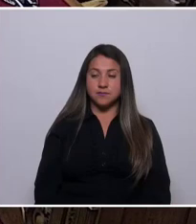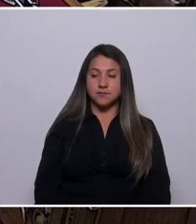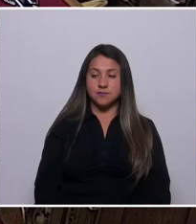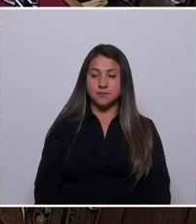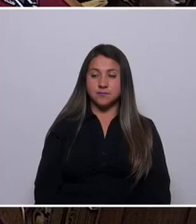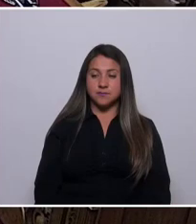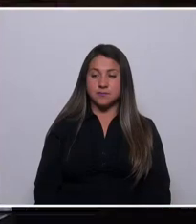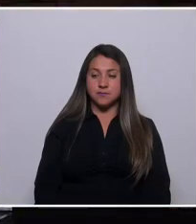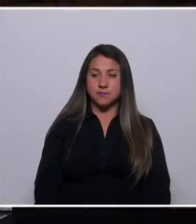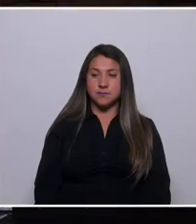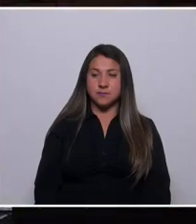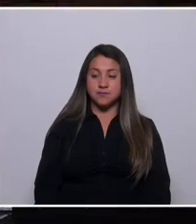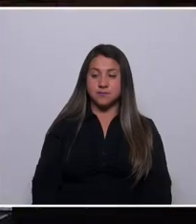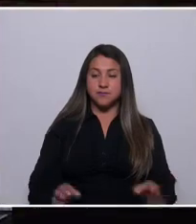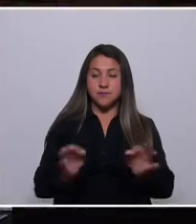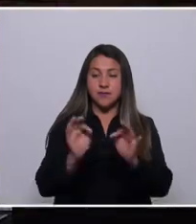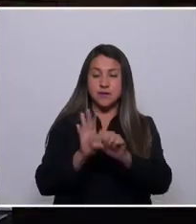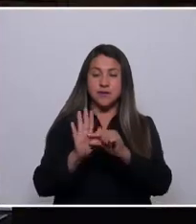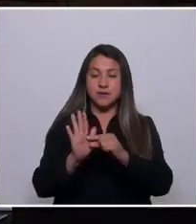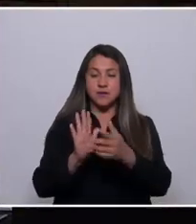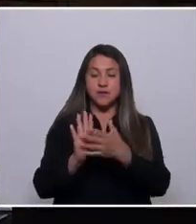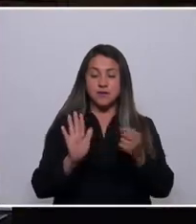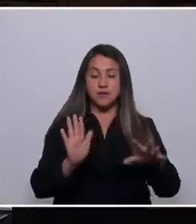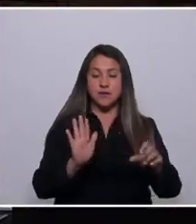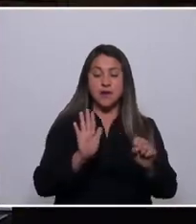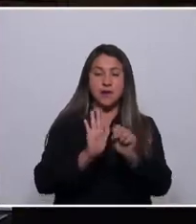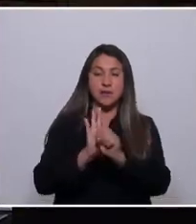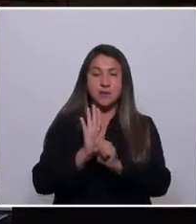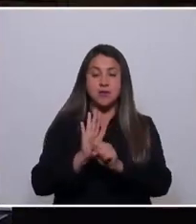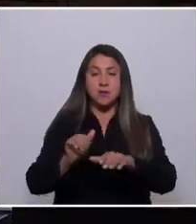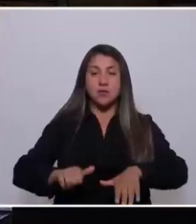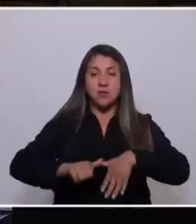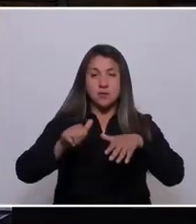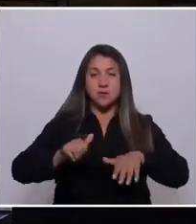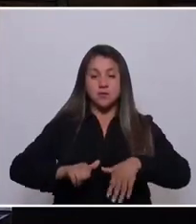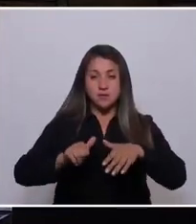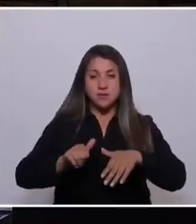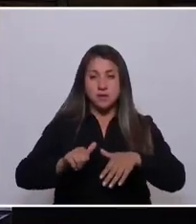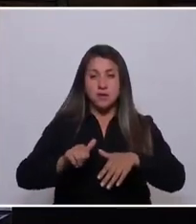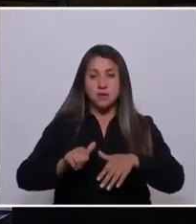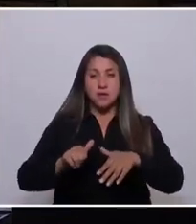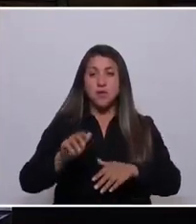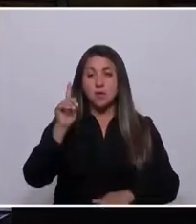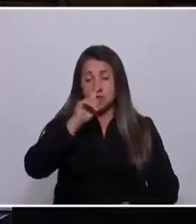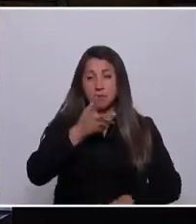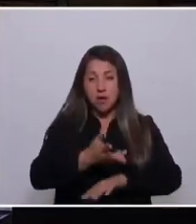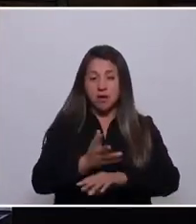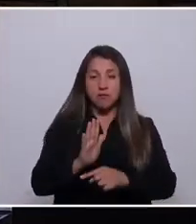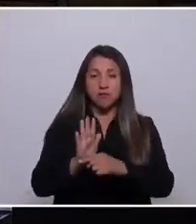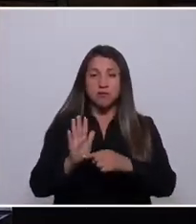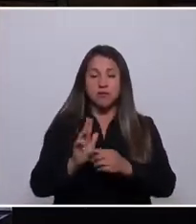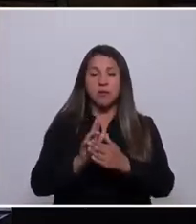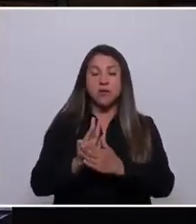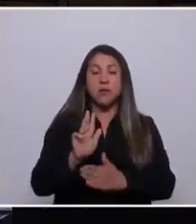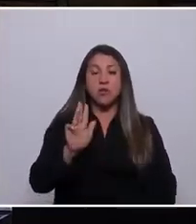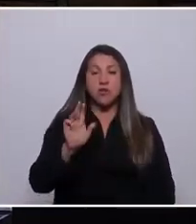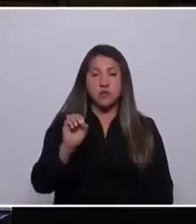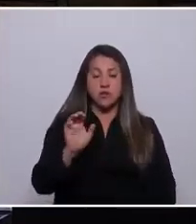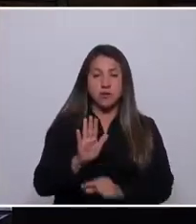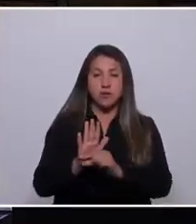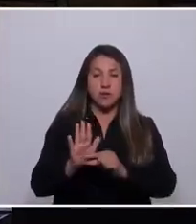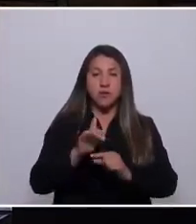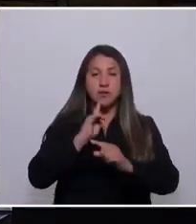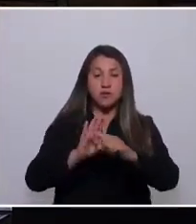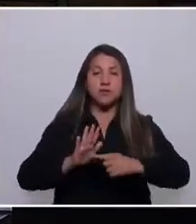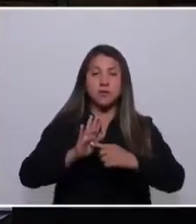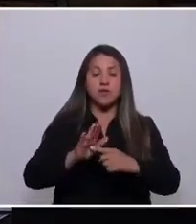Han sido retiradas las indicaciones que incidían en el artículo 16. Subsiste la última, que es la número 90, presentada por el